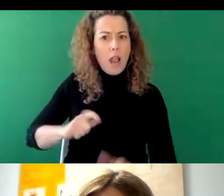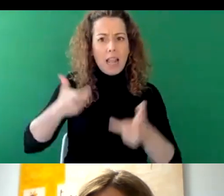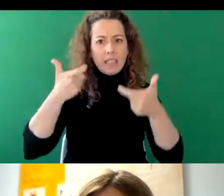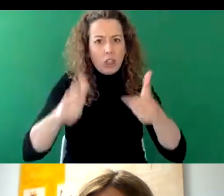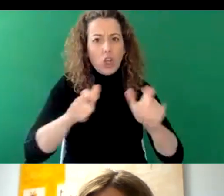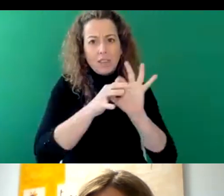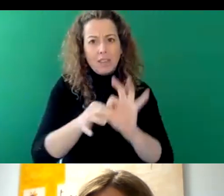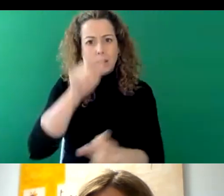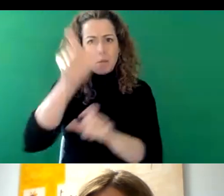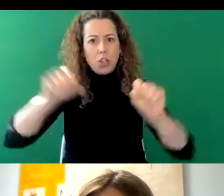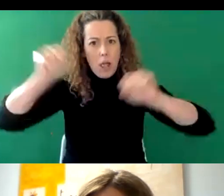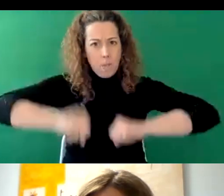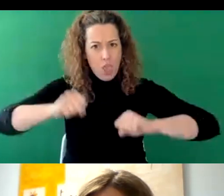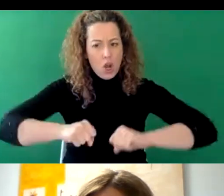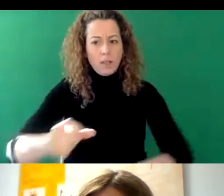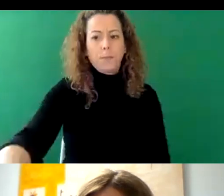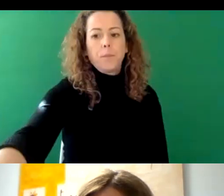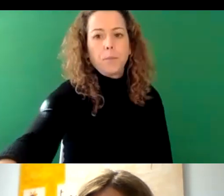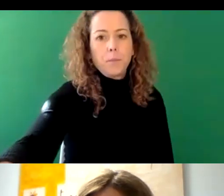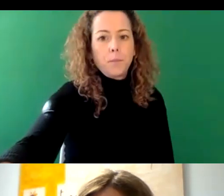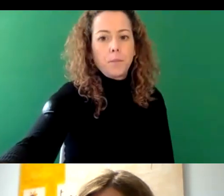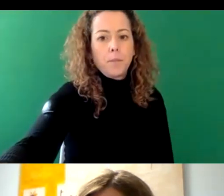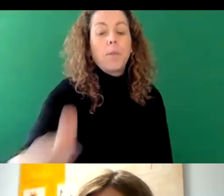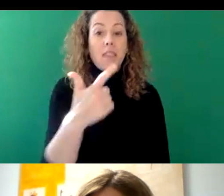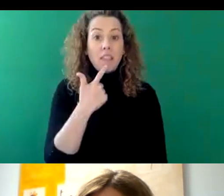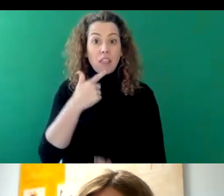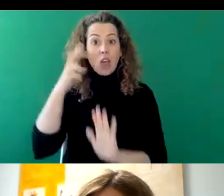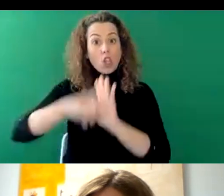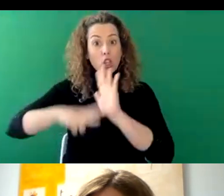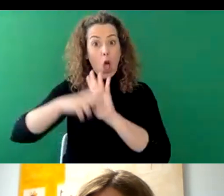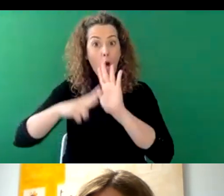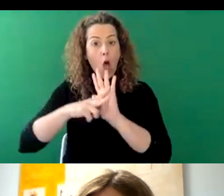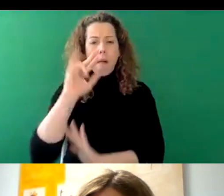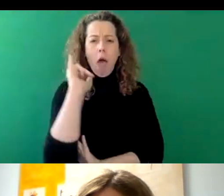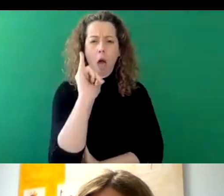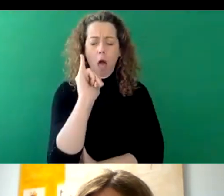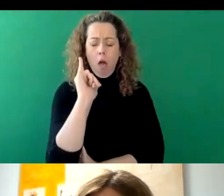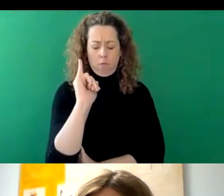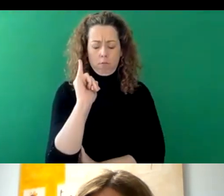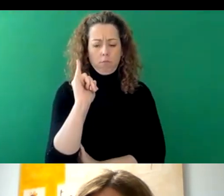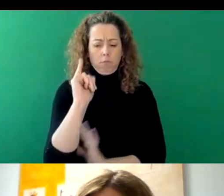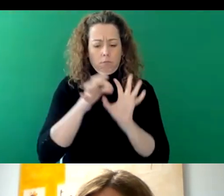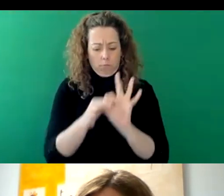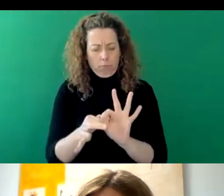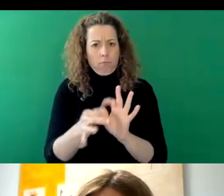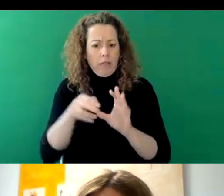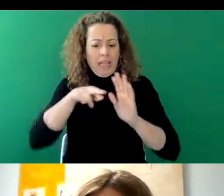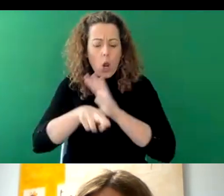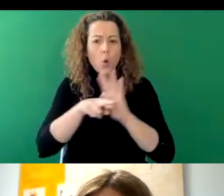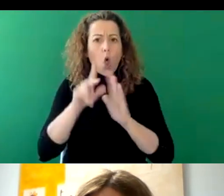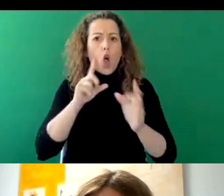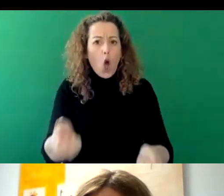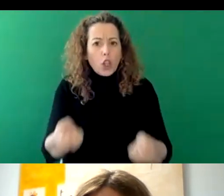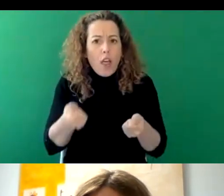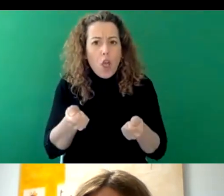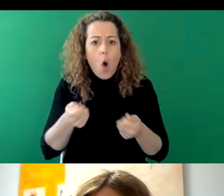las personas mayores. Tal como dice la normativa, se impone una reflexión sobre el recurso a la contención como